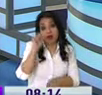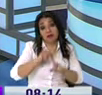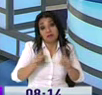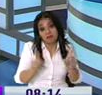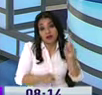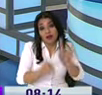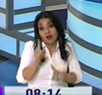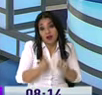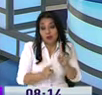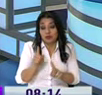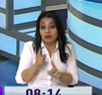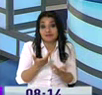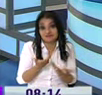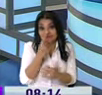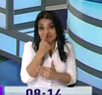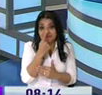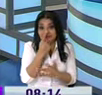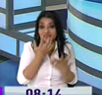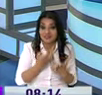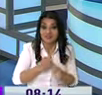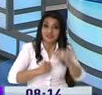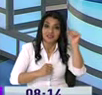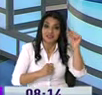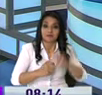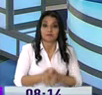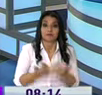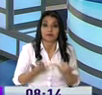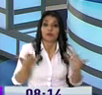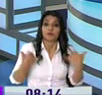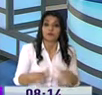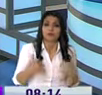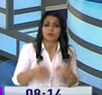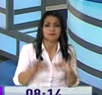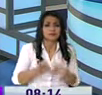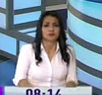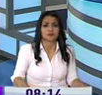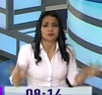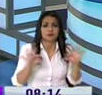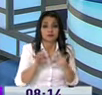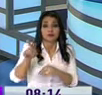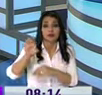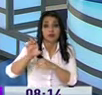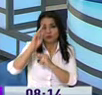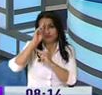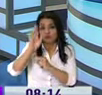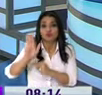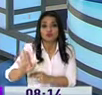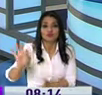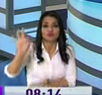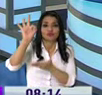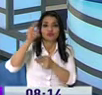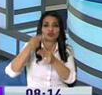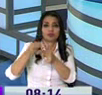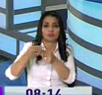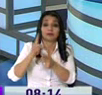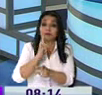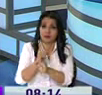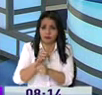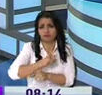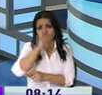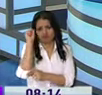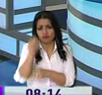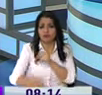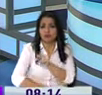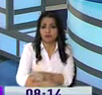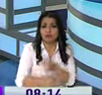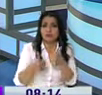mucho interés ahí. Hoy se juega un partido crucial por nuestro nombre, por un nombre muy bien ganado en el fútbol, que es